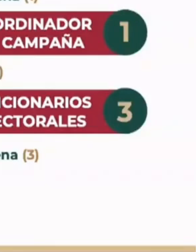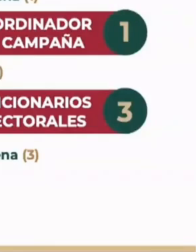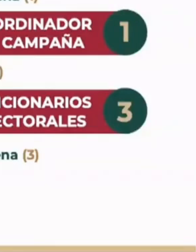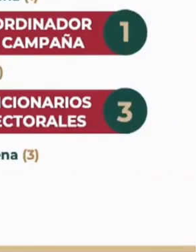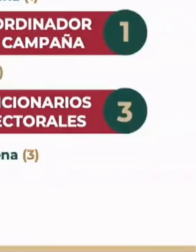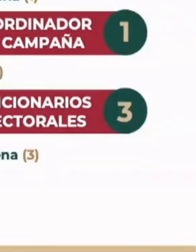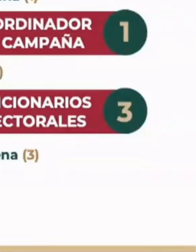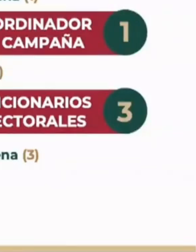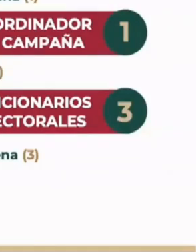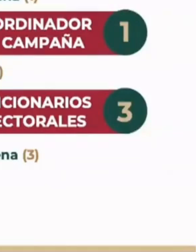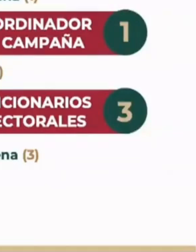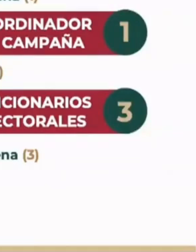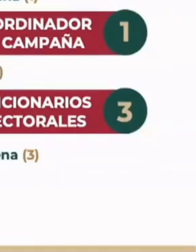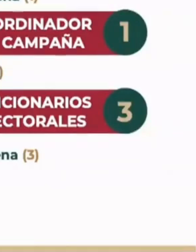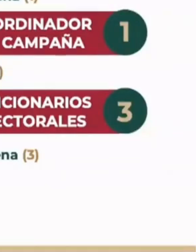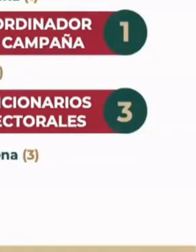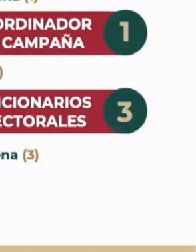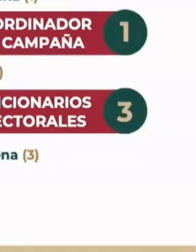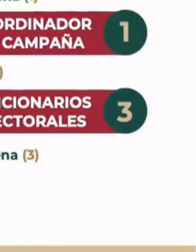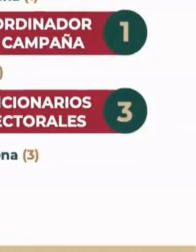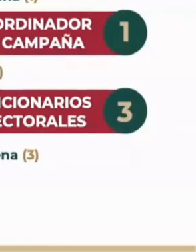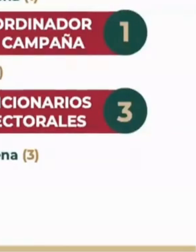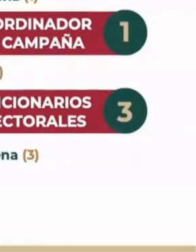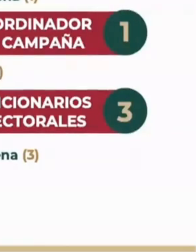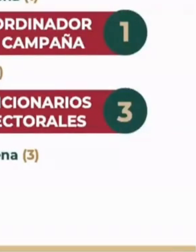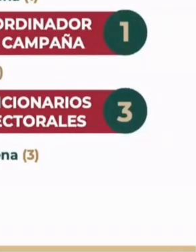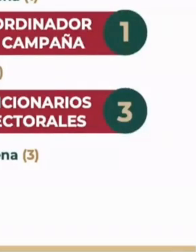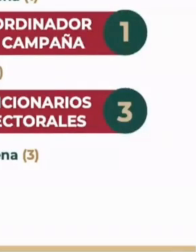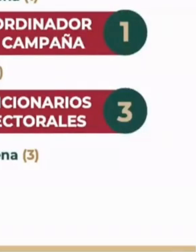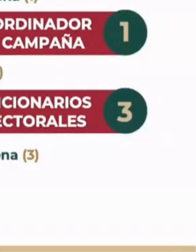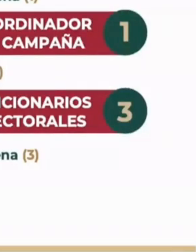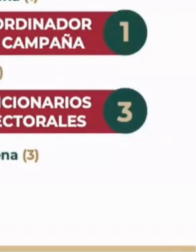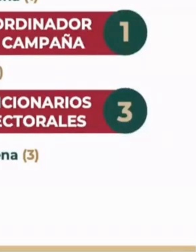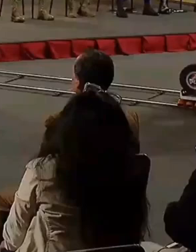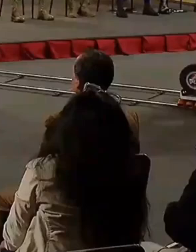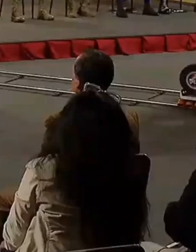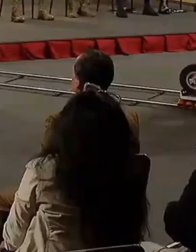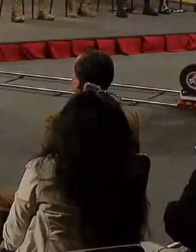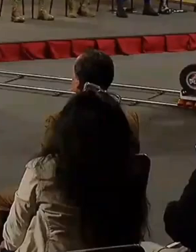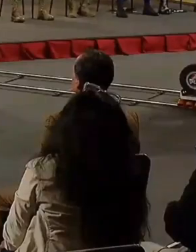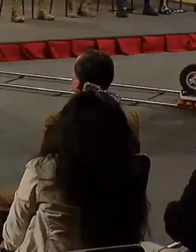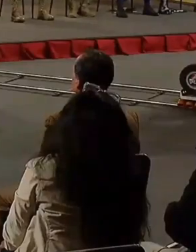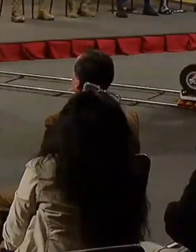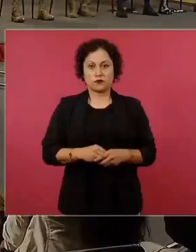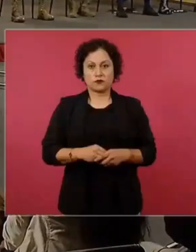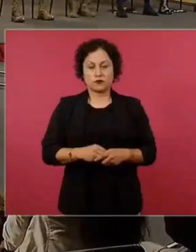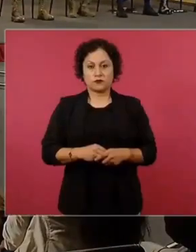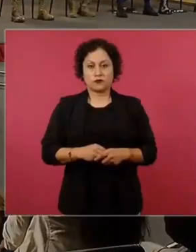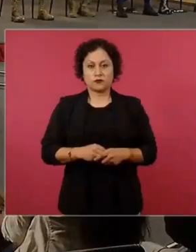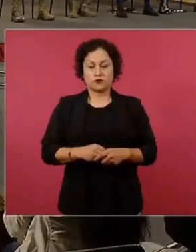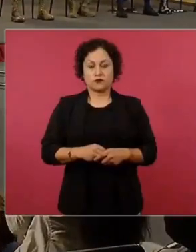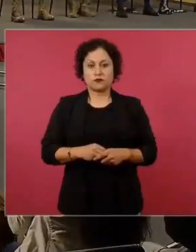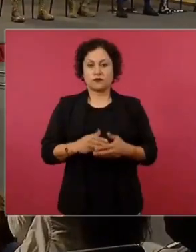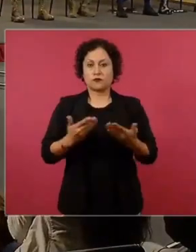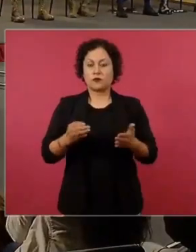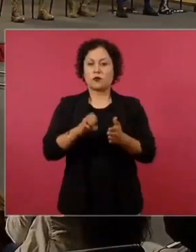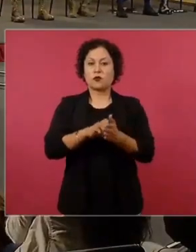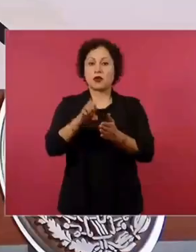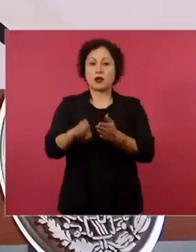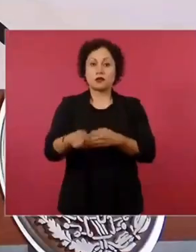ella. Los demás declinaron. No se registró ningún homicidio de contendientes a puestos de